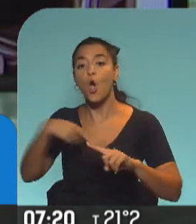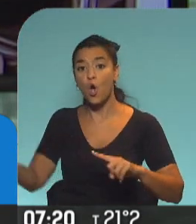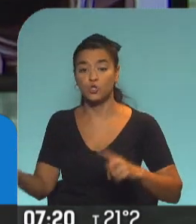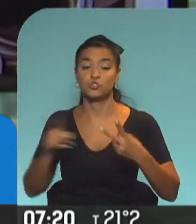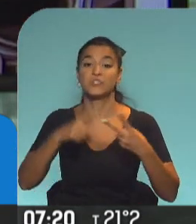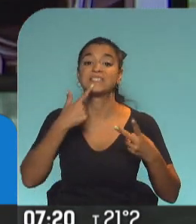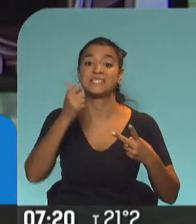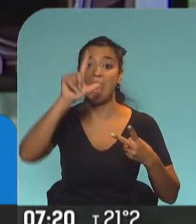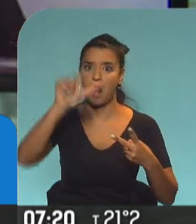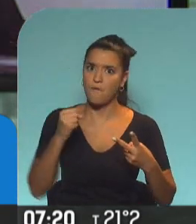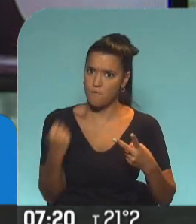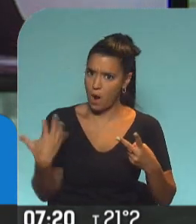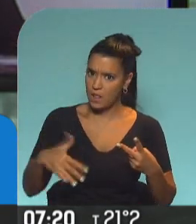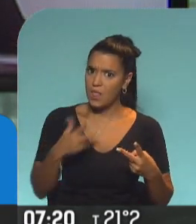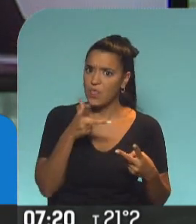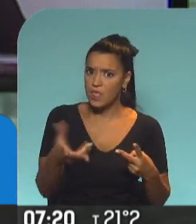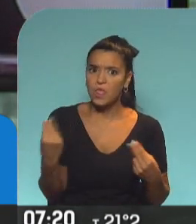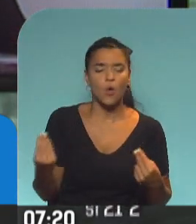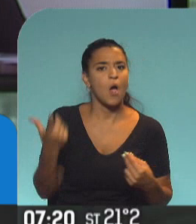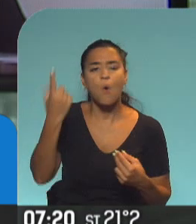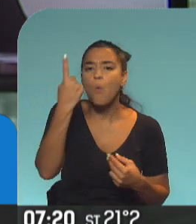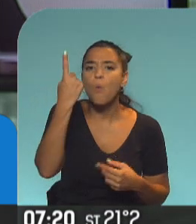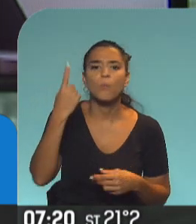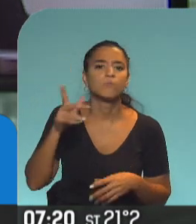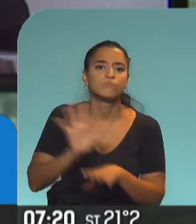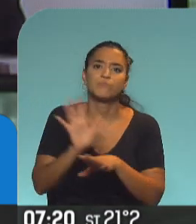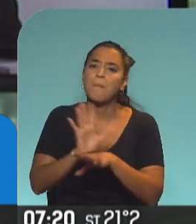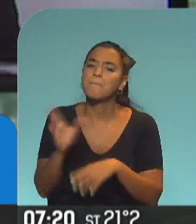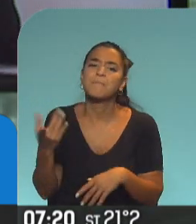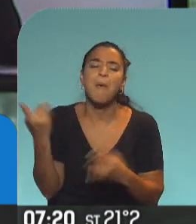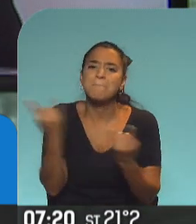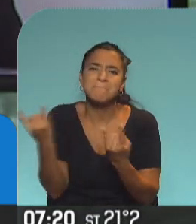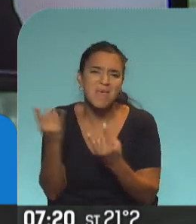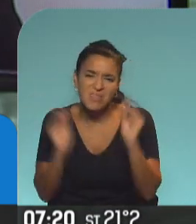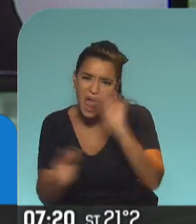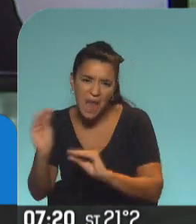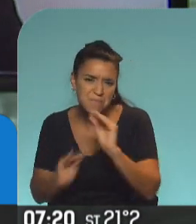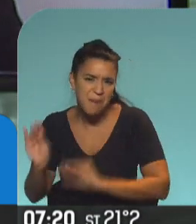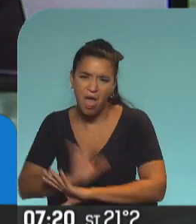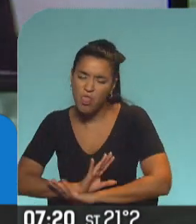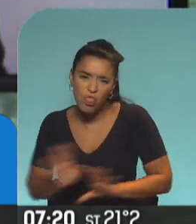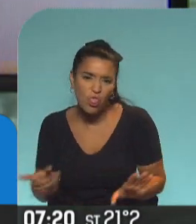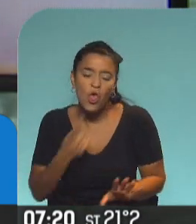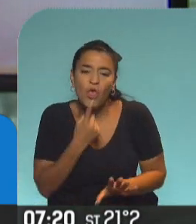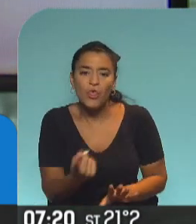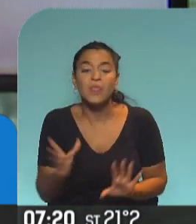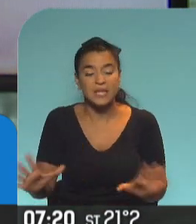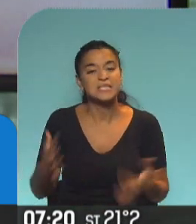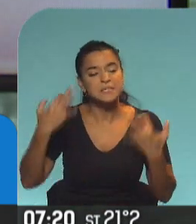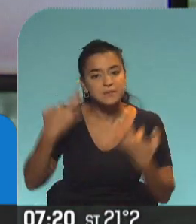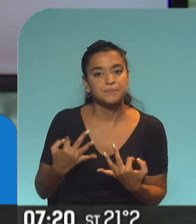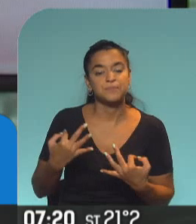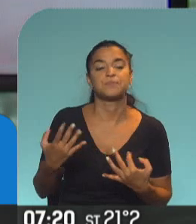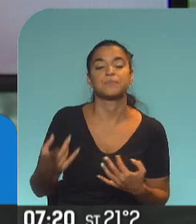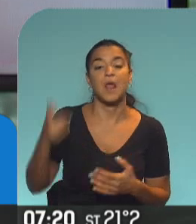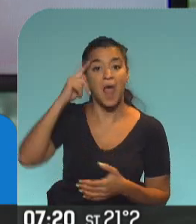Milagro Sala, fue contundente. Habló de un caso icónico de lawfare en la Argentina. La Corte tiene, es cierto, una